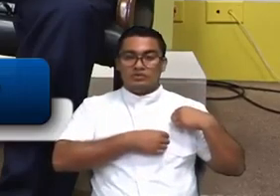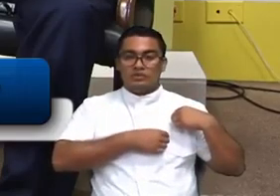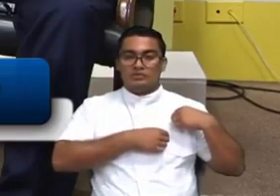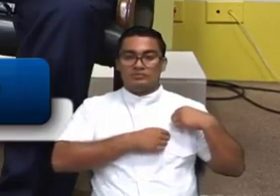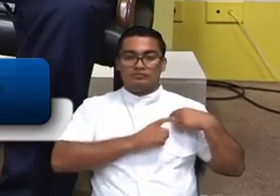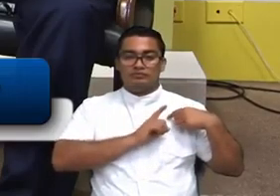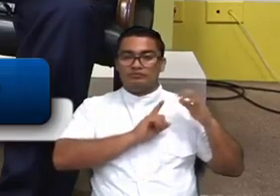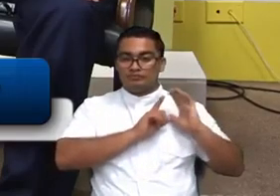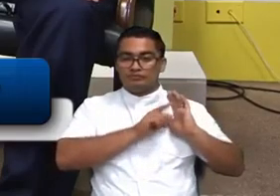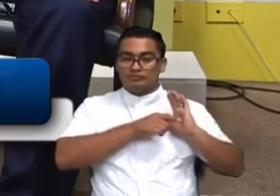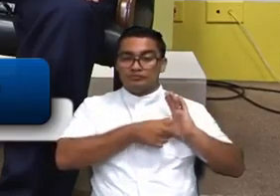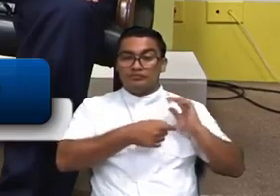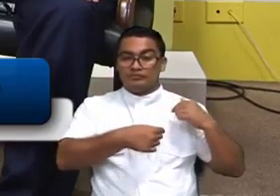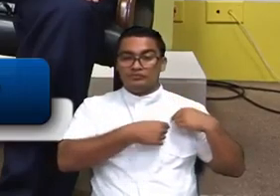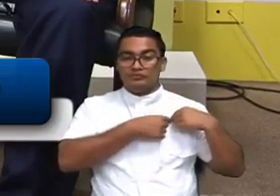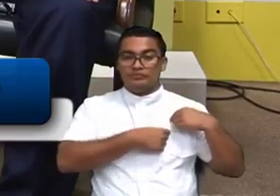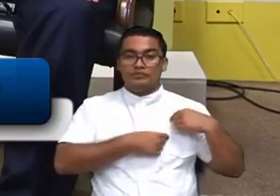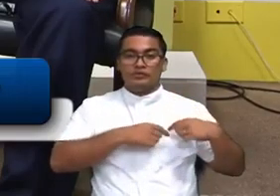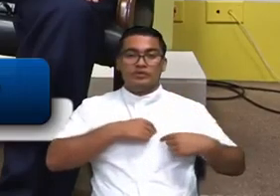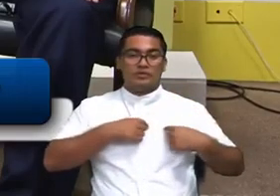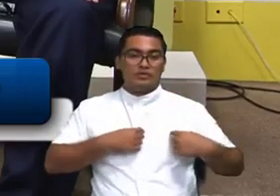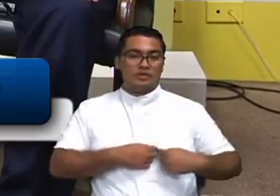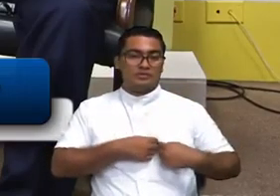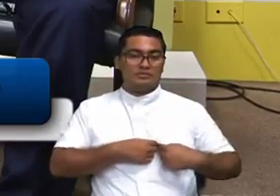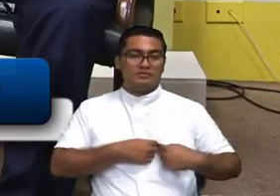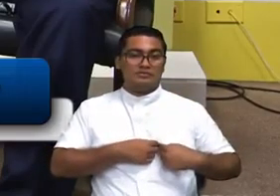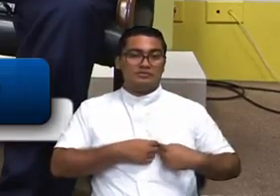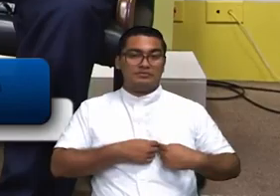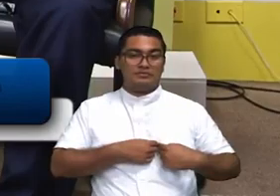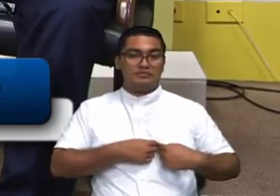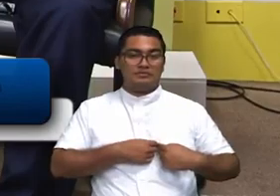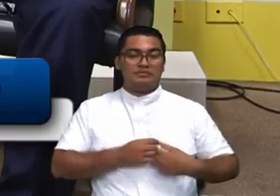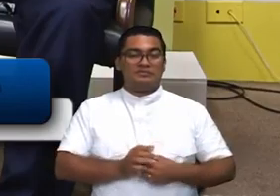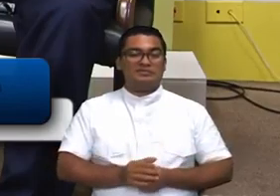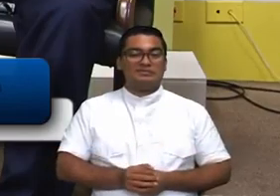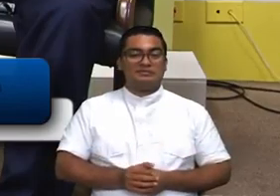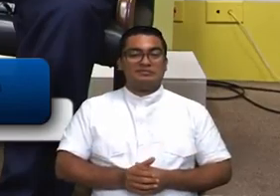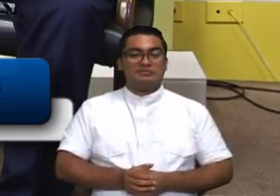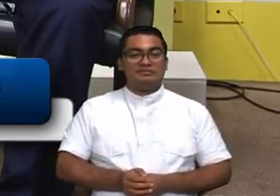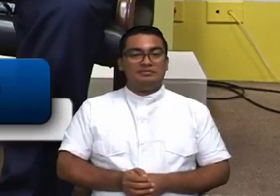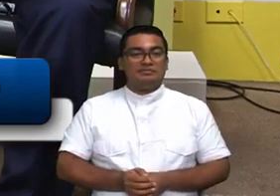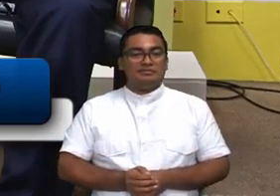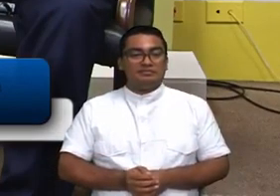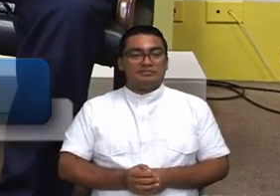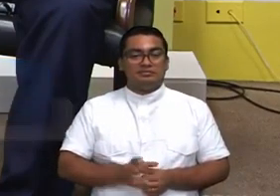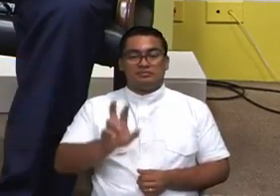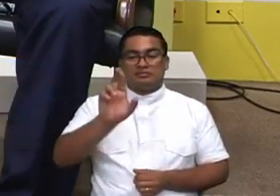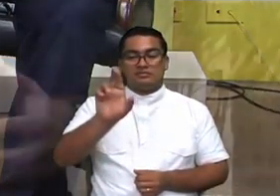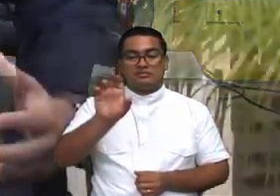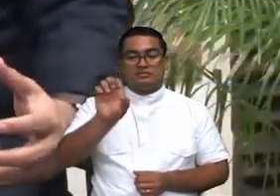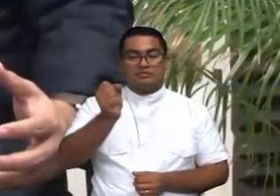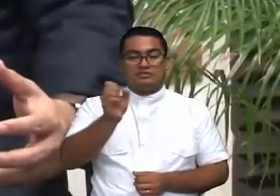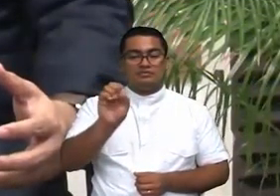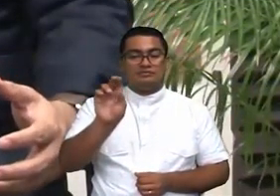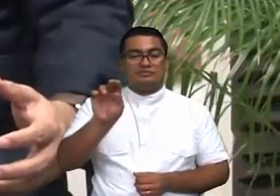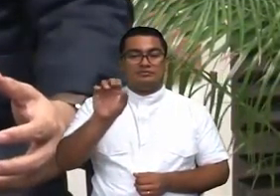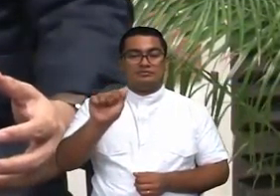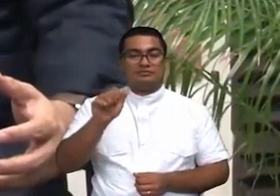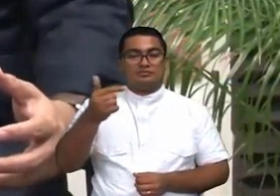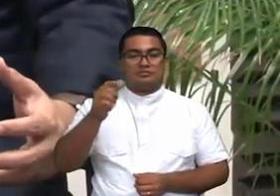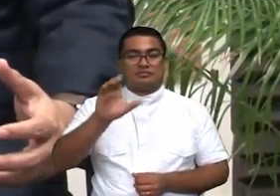desconfigurar el marcapaso. La resonancia magnética ocupa un tipo de